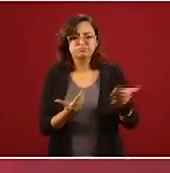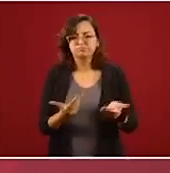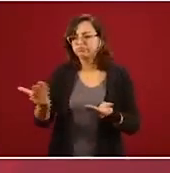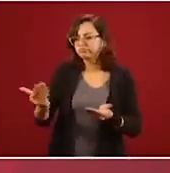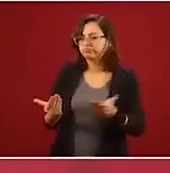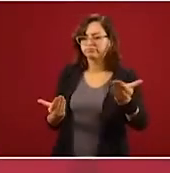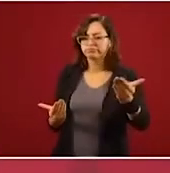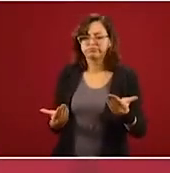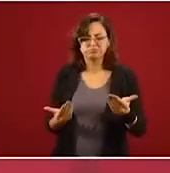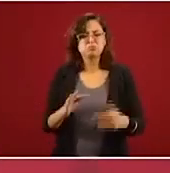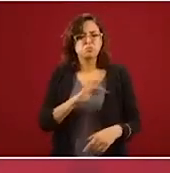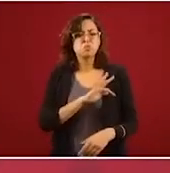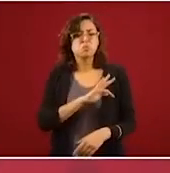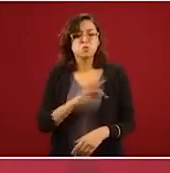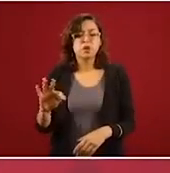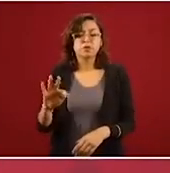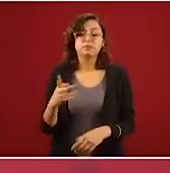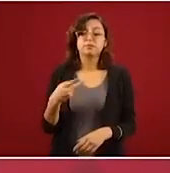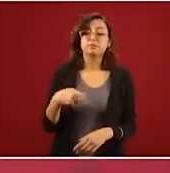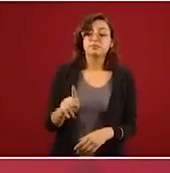siempre y cuando